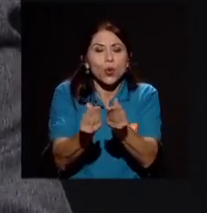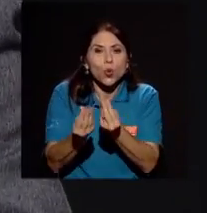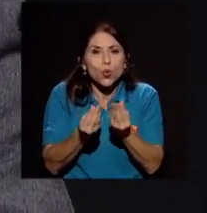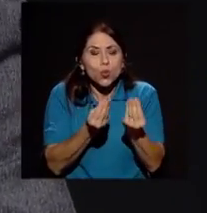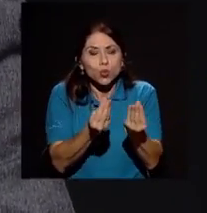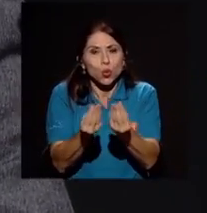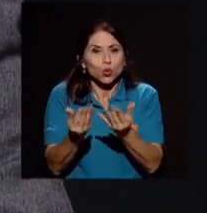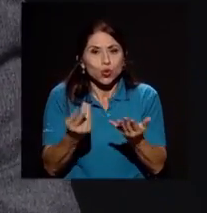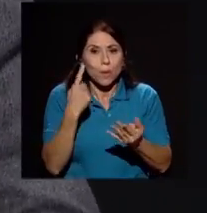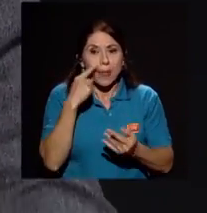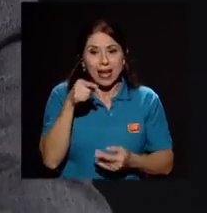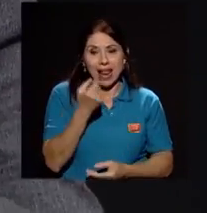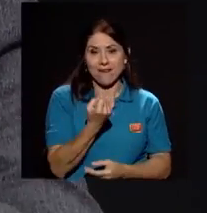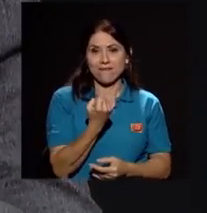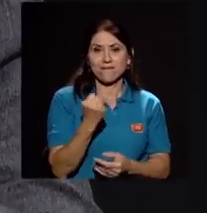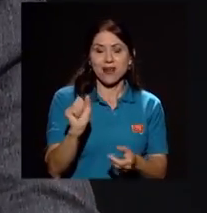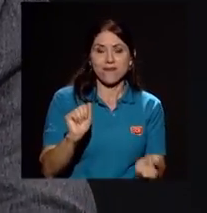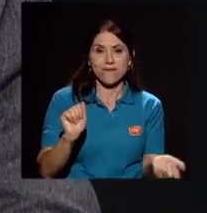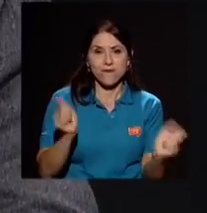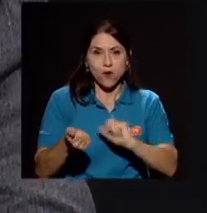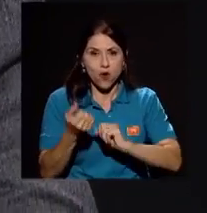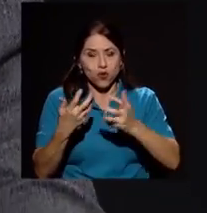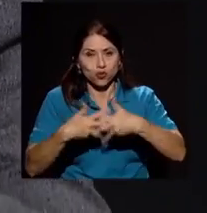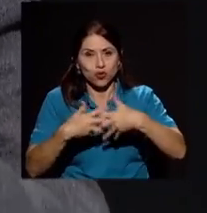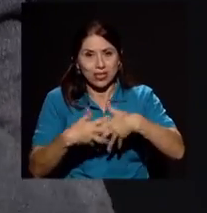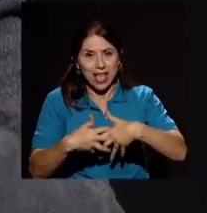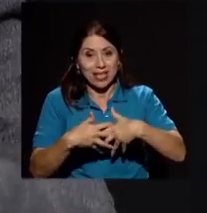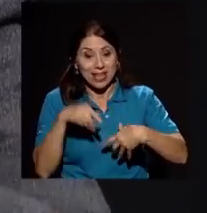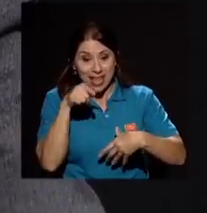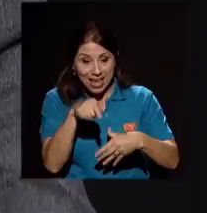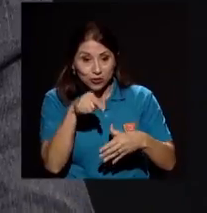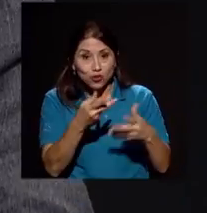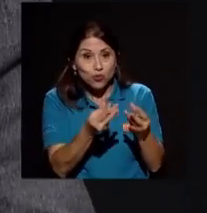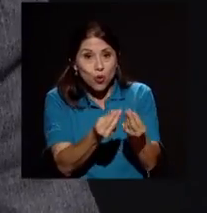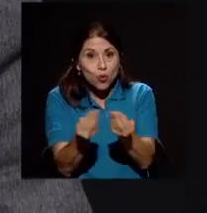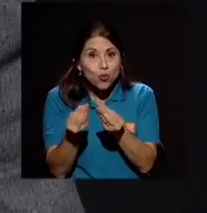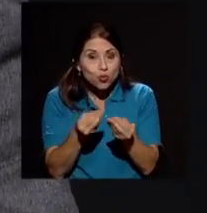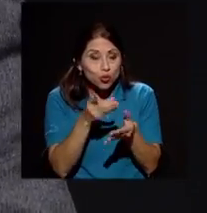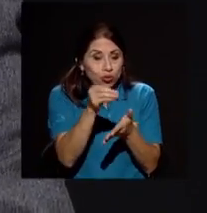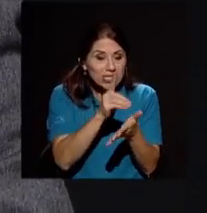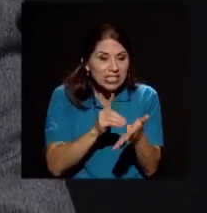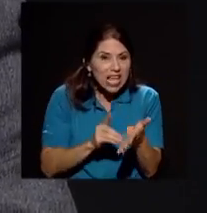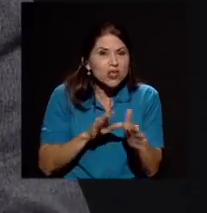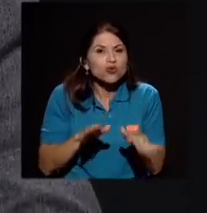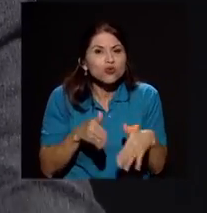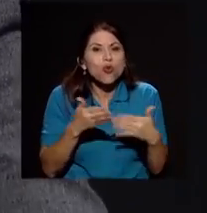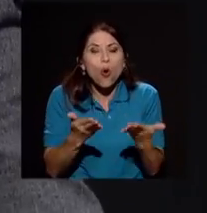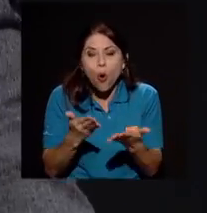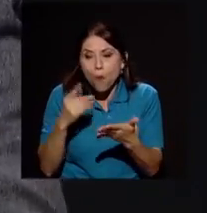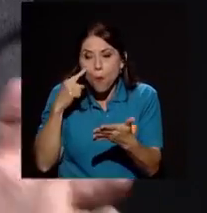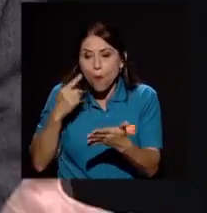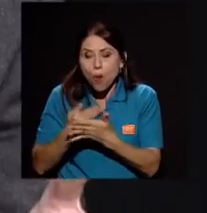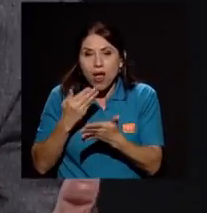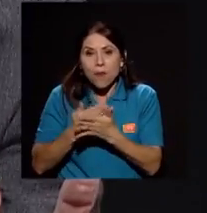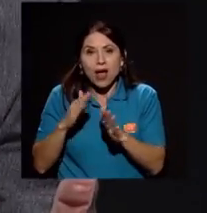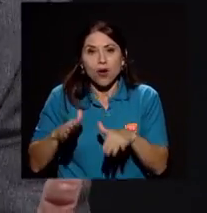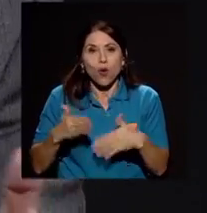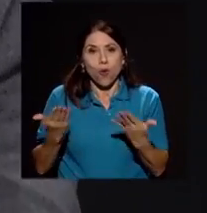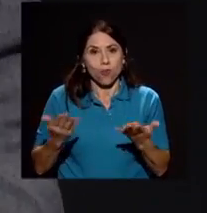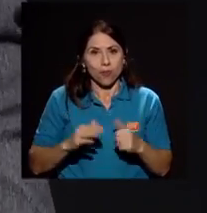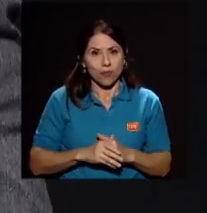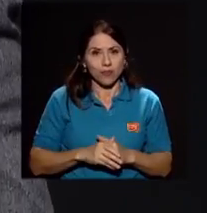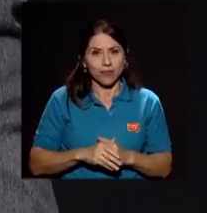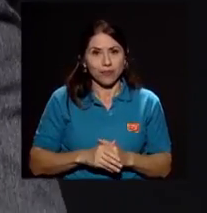revolución industrial y sobre el diseño de esos productos y sobre la prueba de esos productos para lo cual el recurso